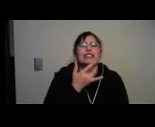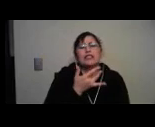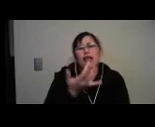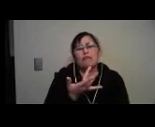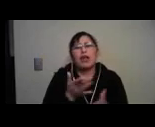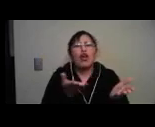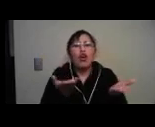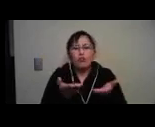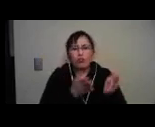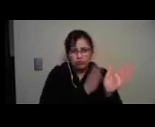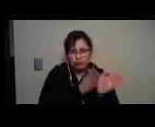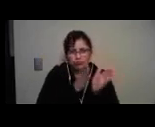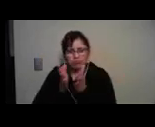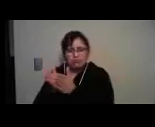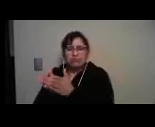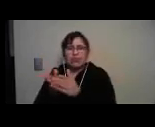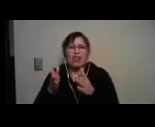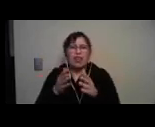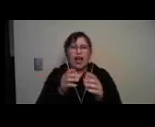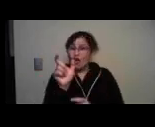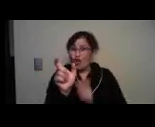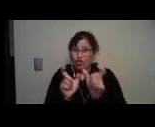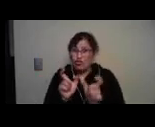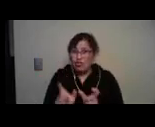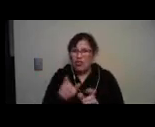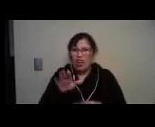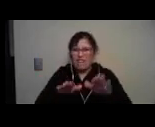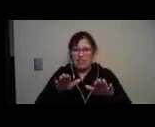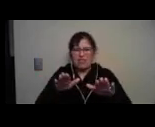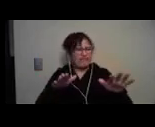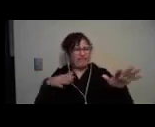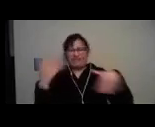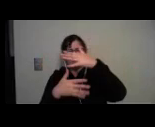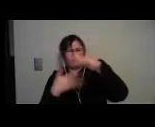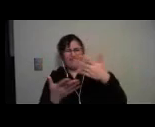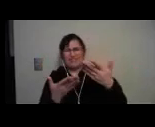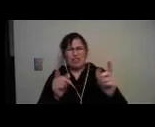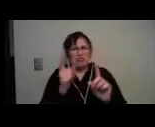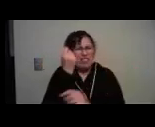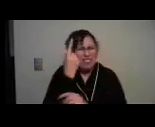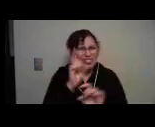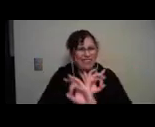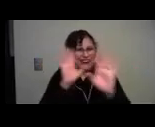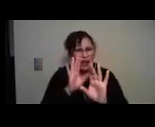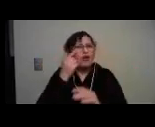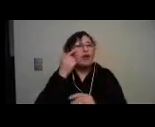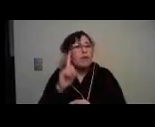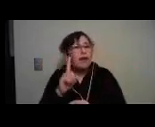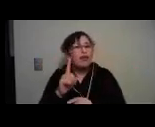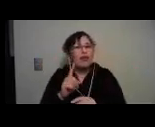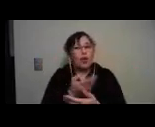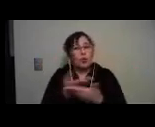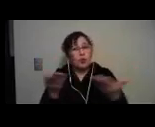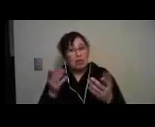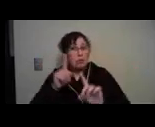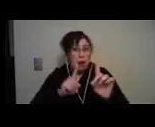un poco estos conceptos que muchas veces están como en el aire, ¿ya? Pero quienes logren entender y visualizar